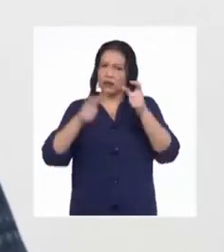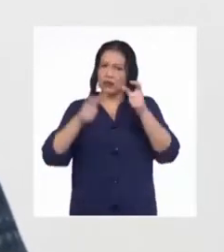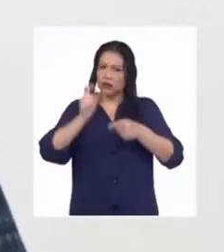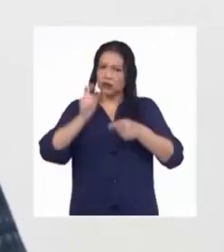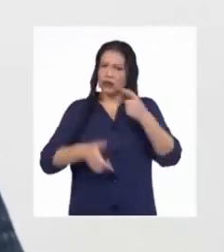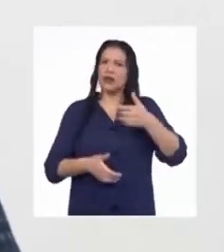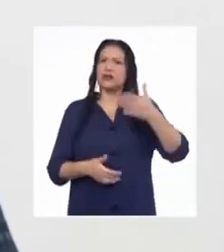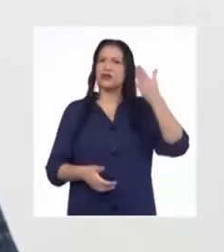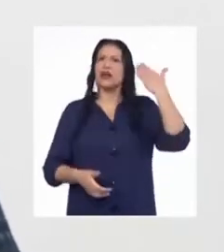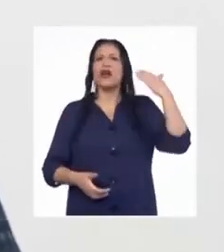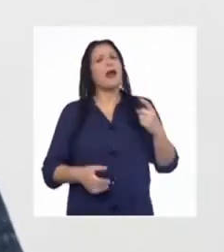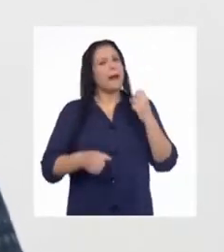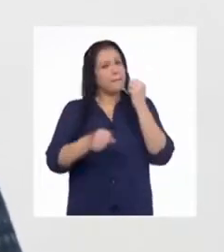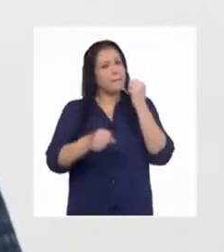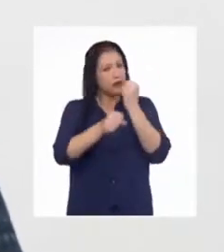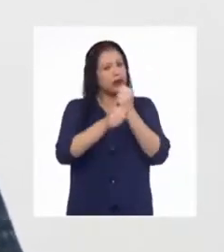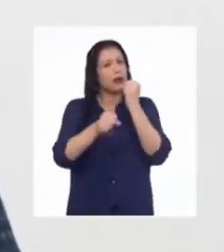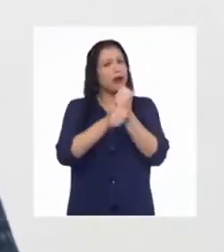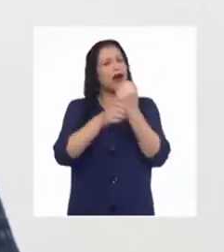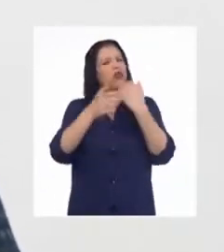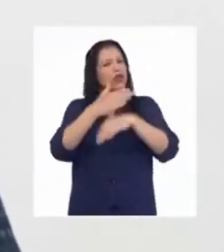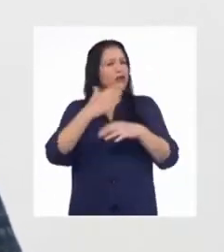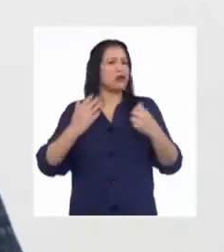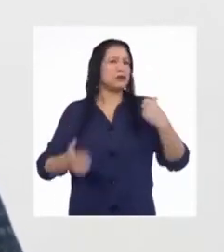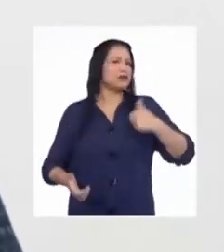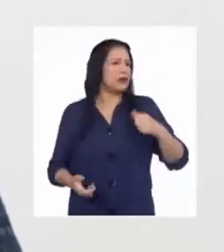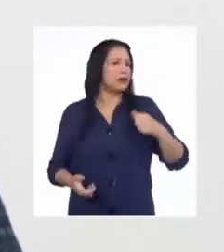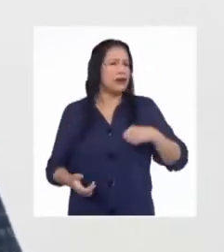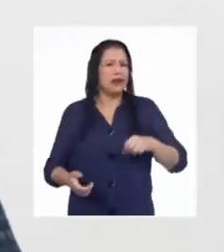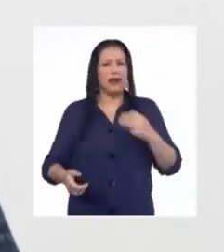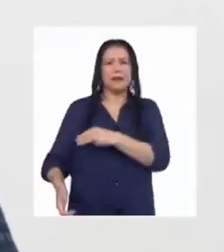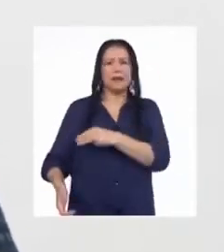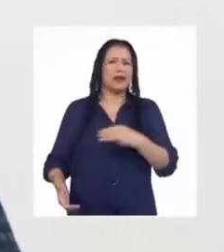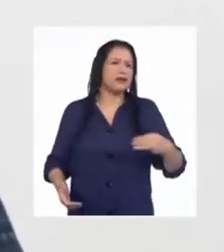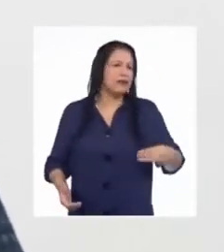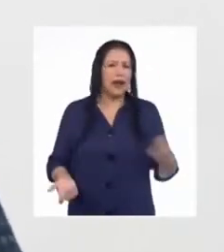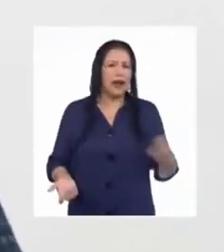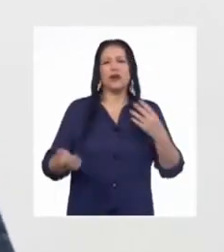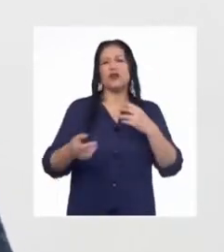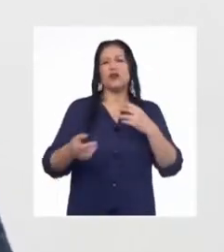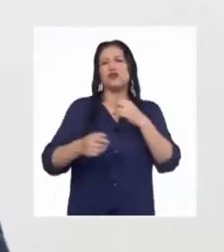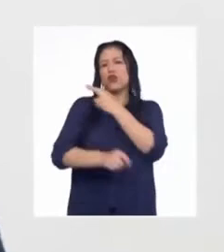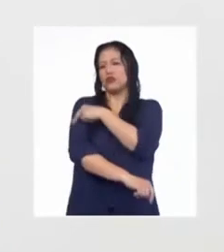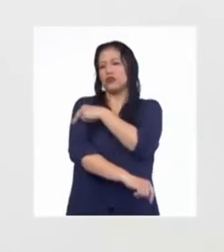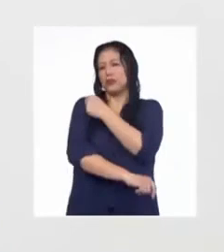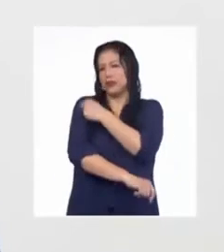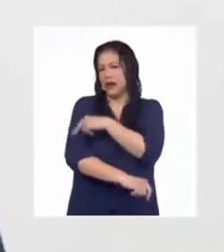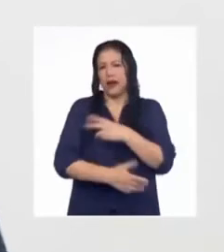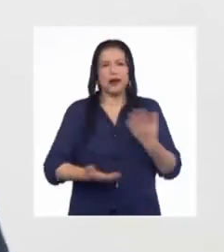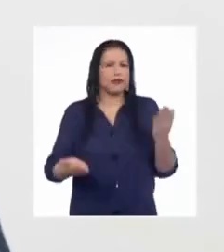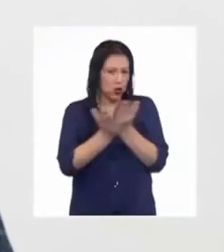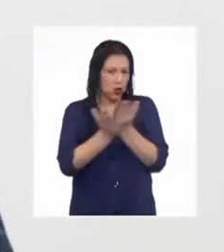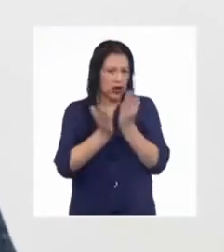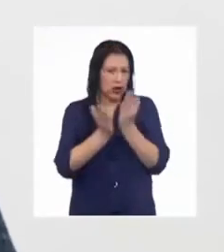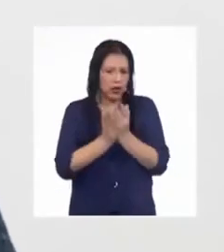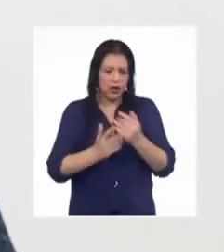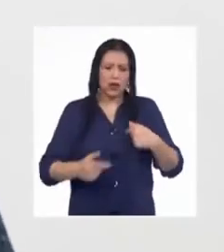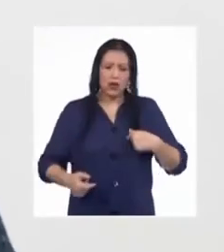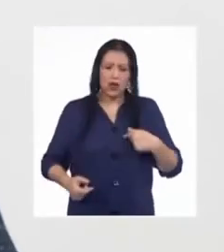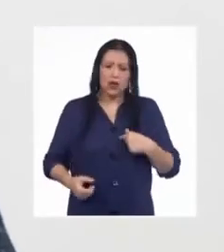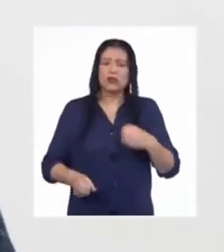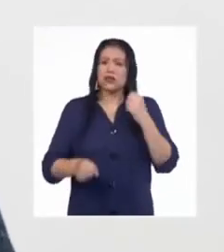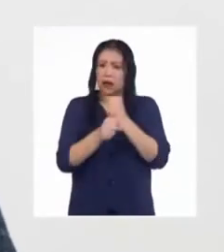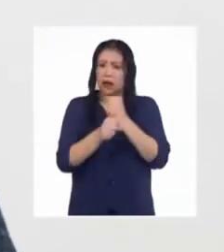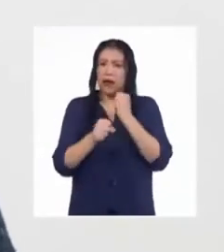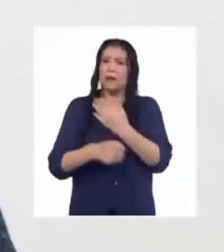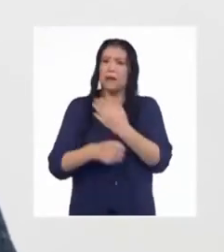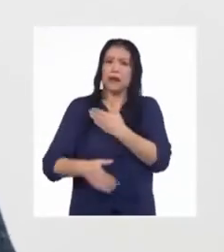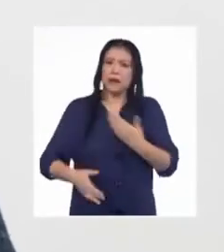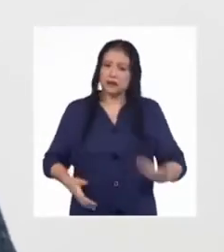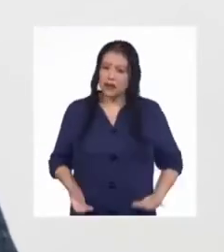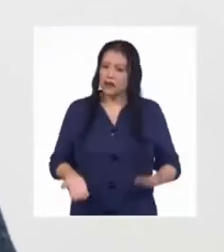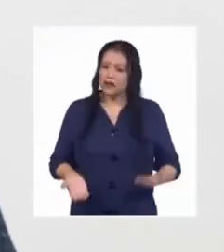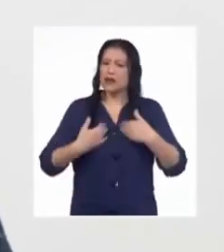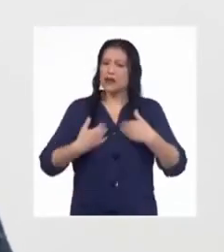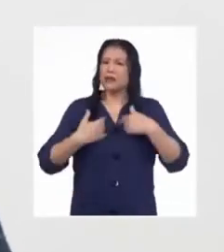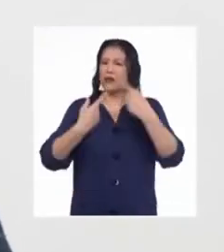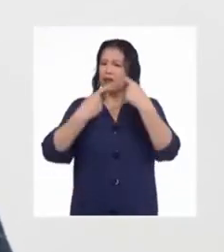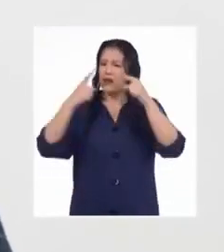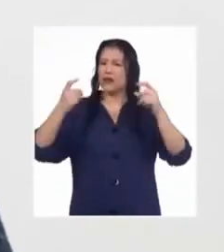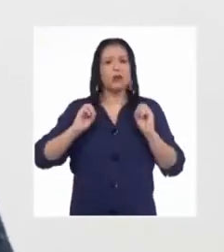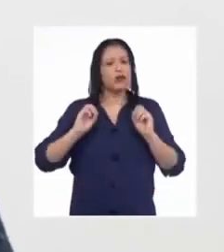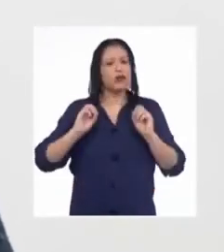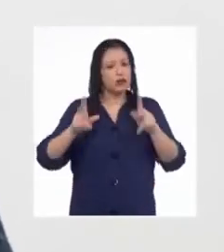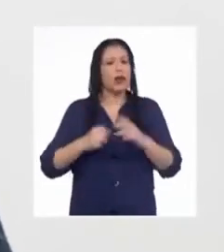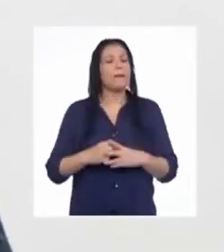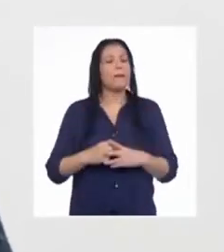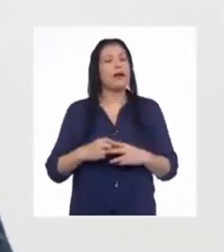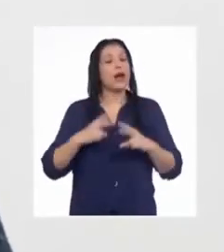en ministerios, en municipalidades, en hospitales o colegios, en calidad de servidores públicos, tenemos grandes oportunidades para velar por